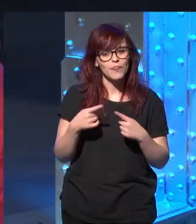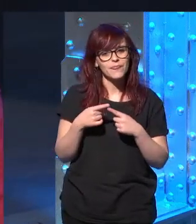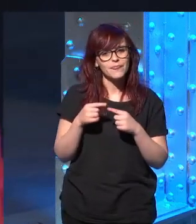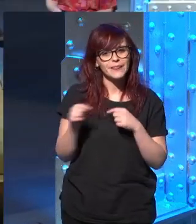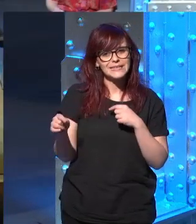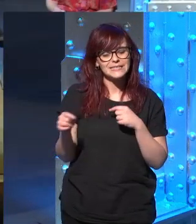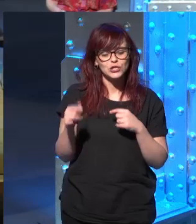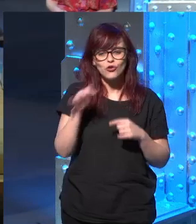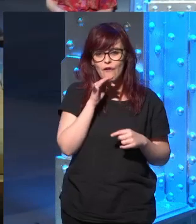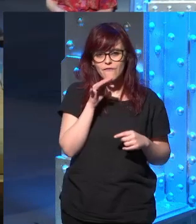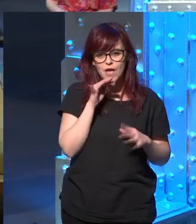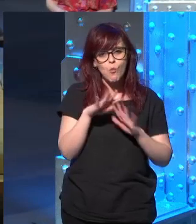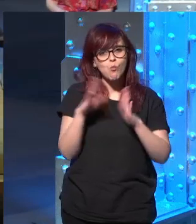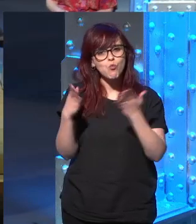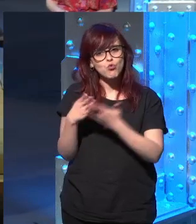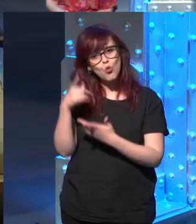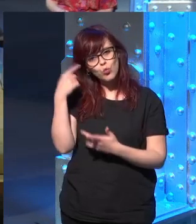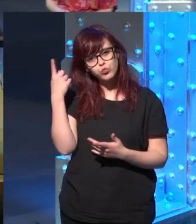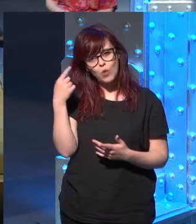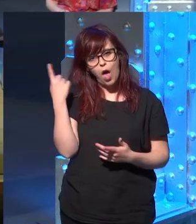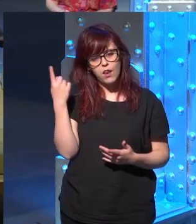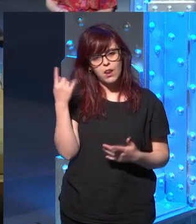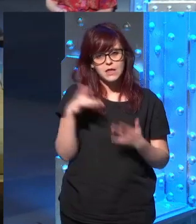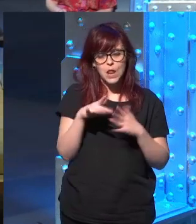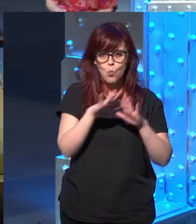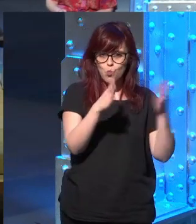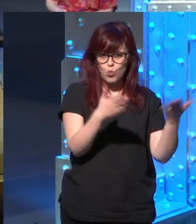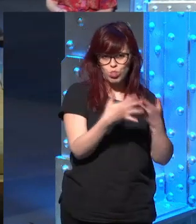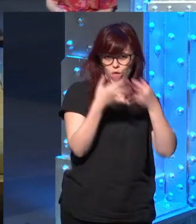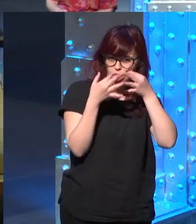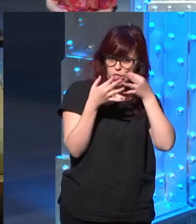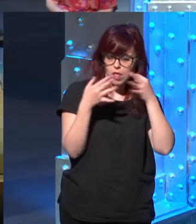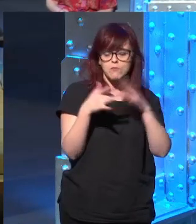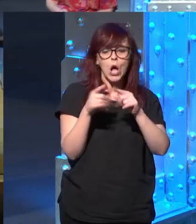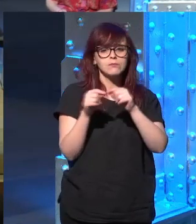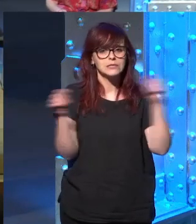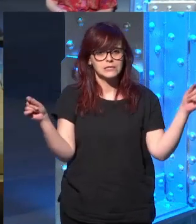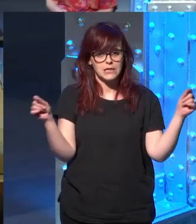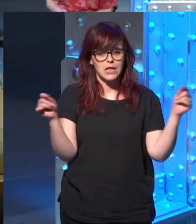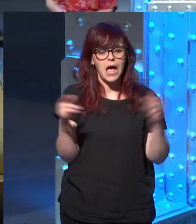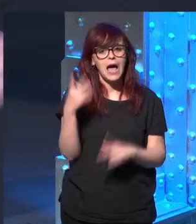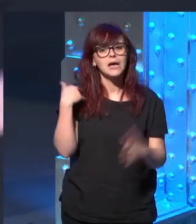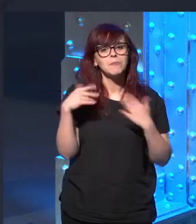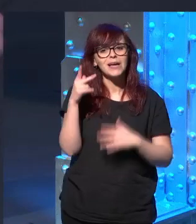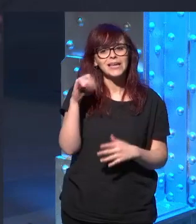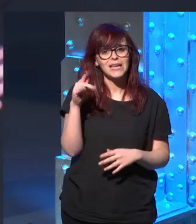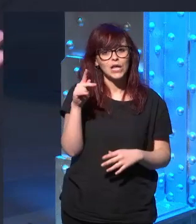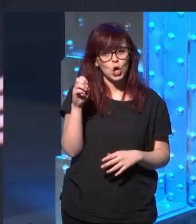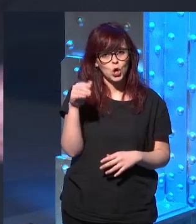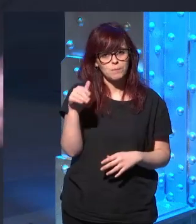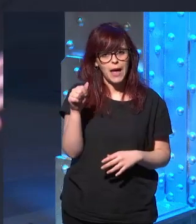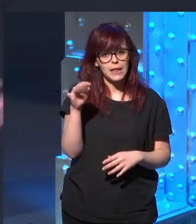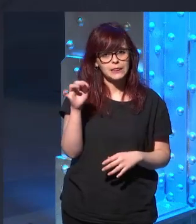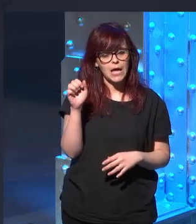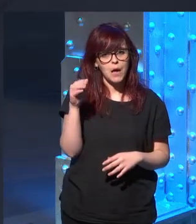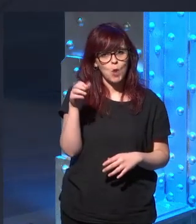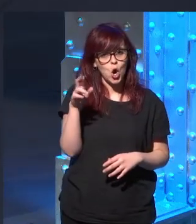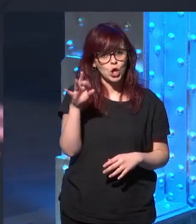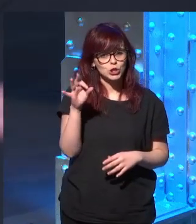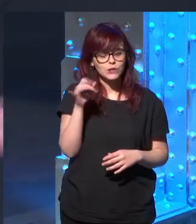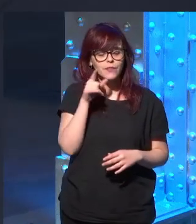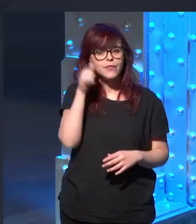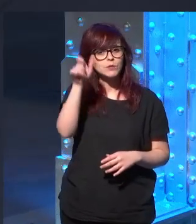distancia todavía en lo que es el mundo cultural y el resto del mundo. Entonces, cuando hablábamos antes de Kiko Matamoros, el gran prescriptor, lo bueno que tiene es que estamos